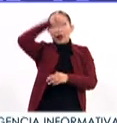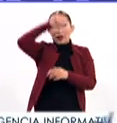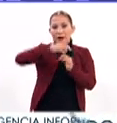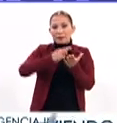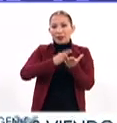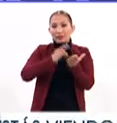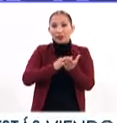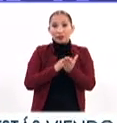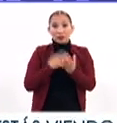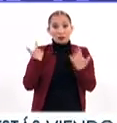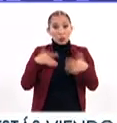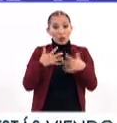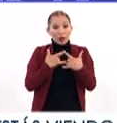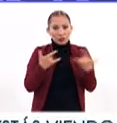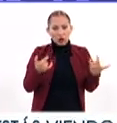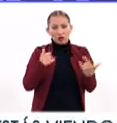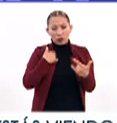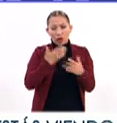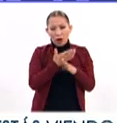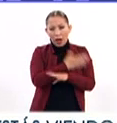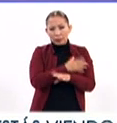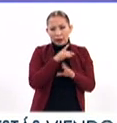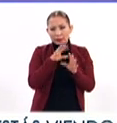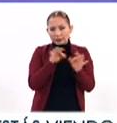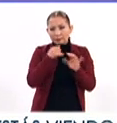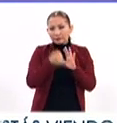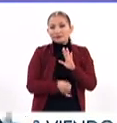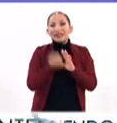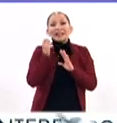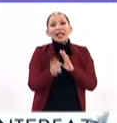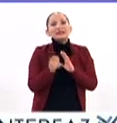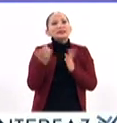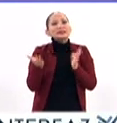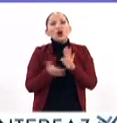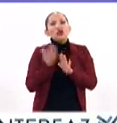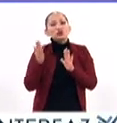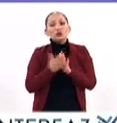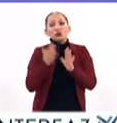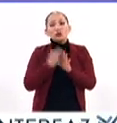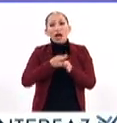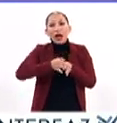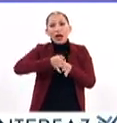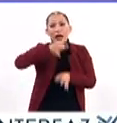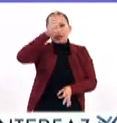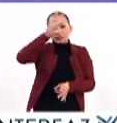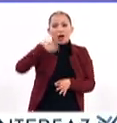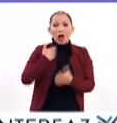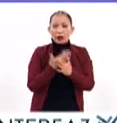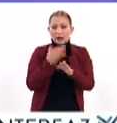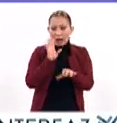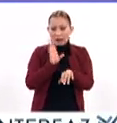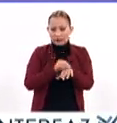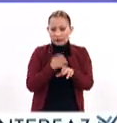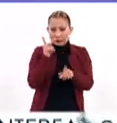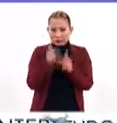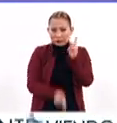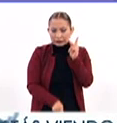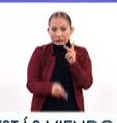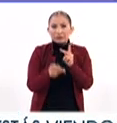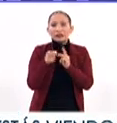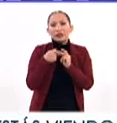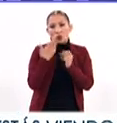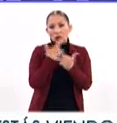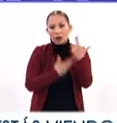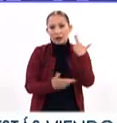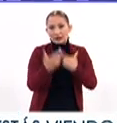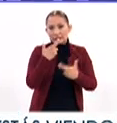sí, increíble estas historias. Me gustaría que nos platicara más a fondo qué es lo que implica la construcción de una astabandera. Vamos a hacer una breve pausa, si le parece bien, claro, y